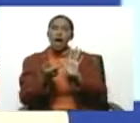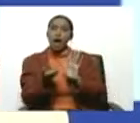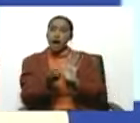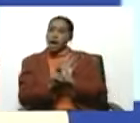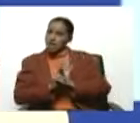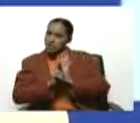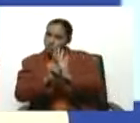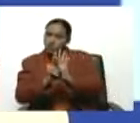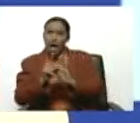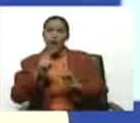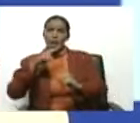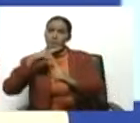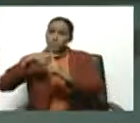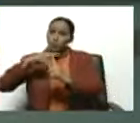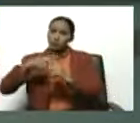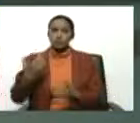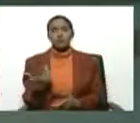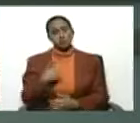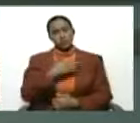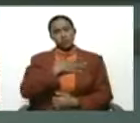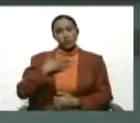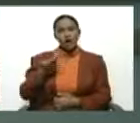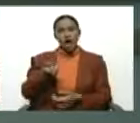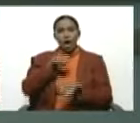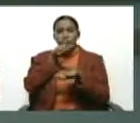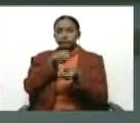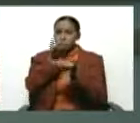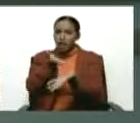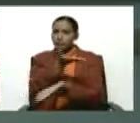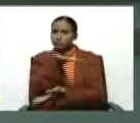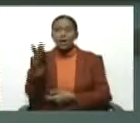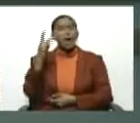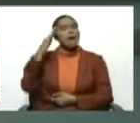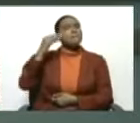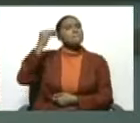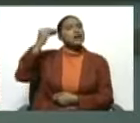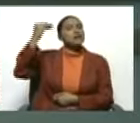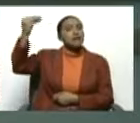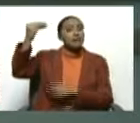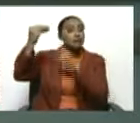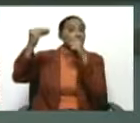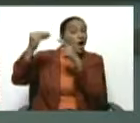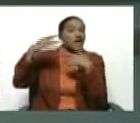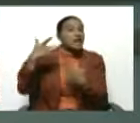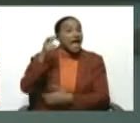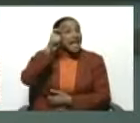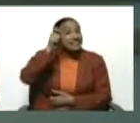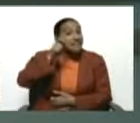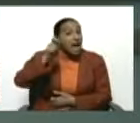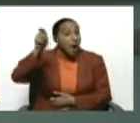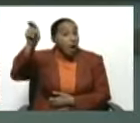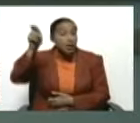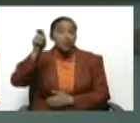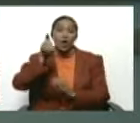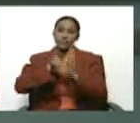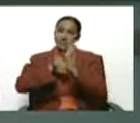resultados y yo quiero darles parte del pensamiento teórico sobre el desarrollo